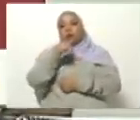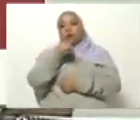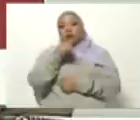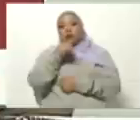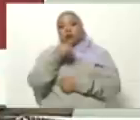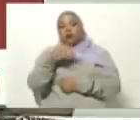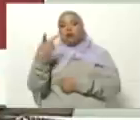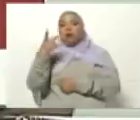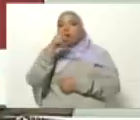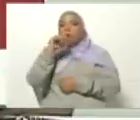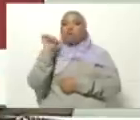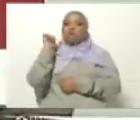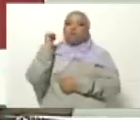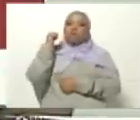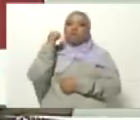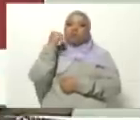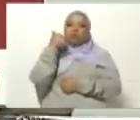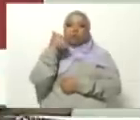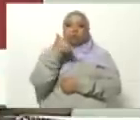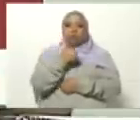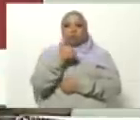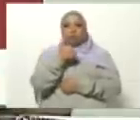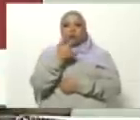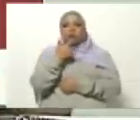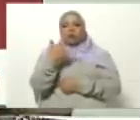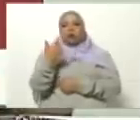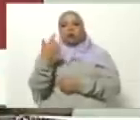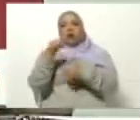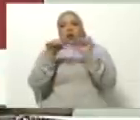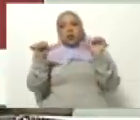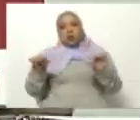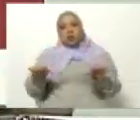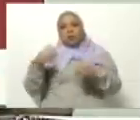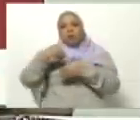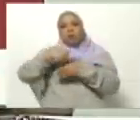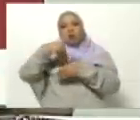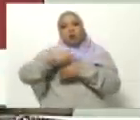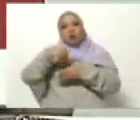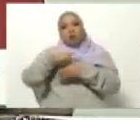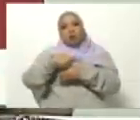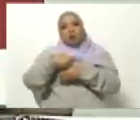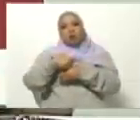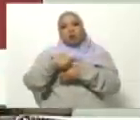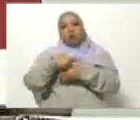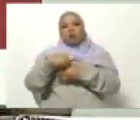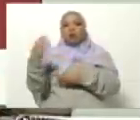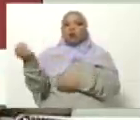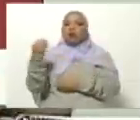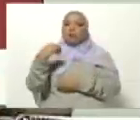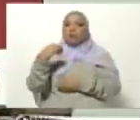hace mucho tiempo. Contamos con el sistema electoral más